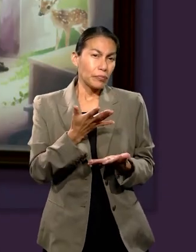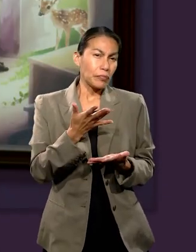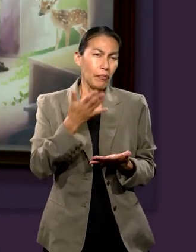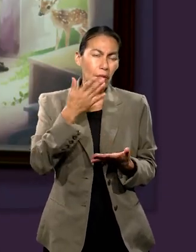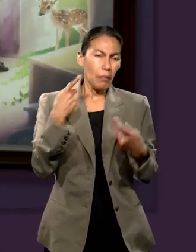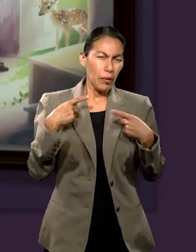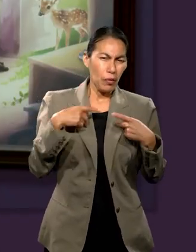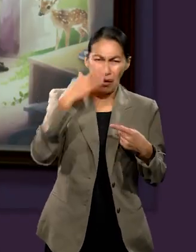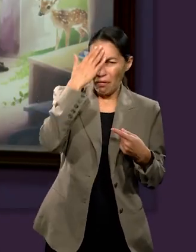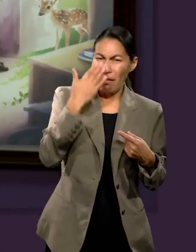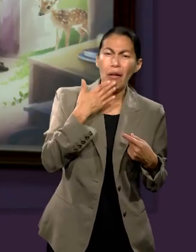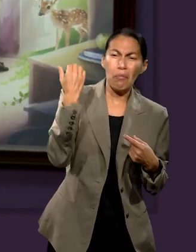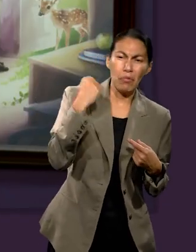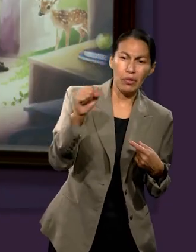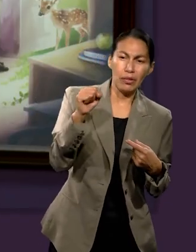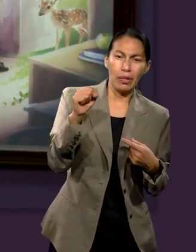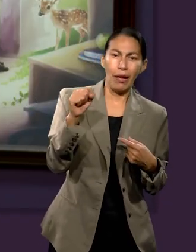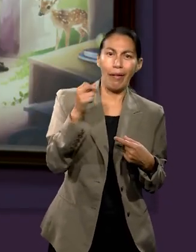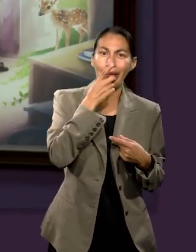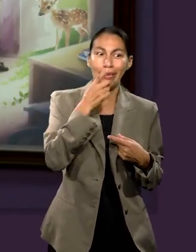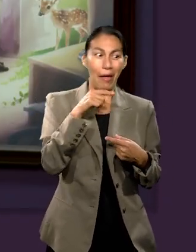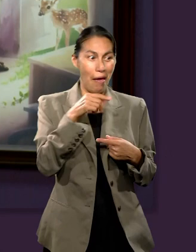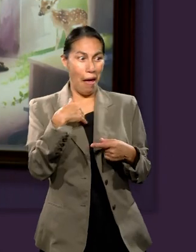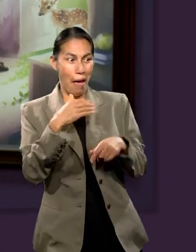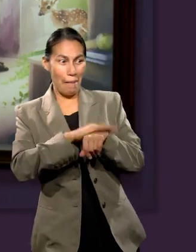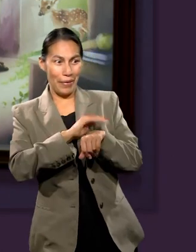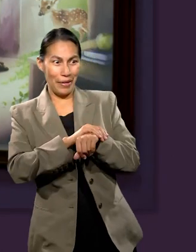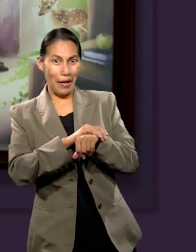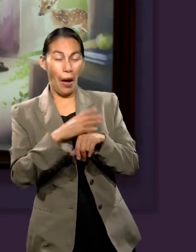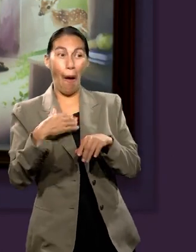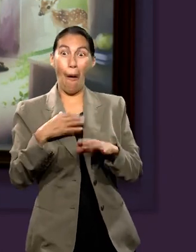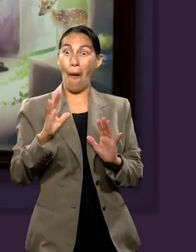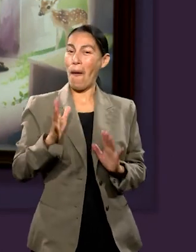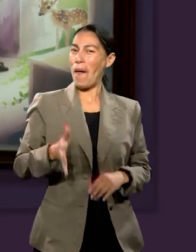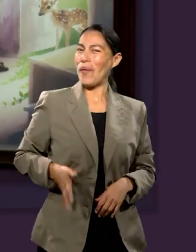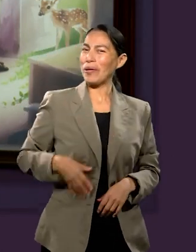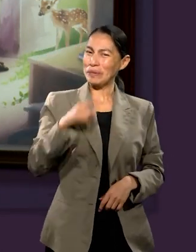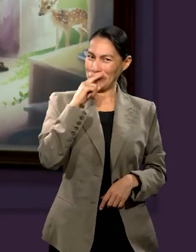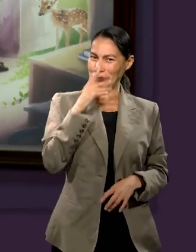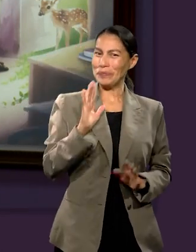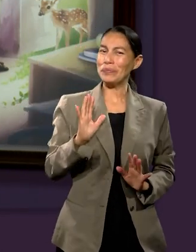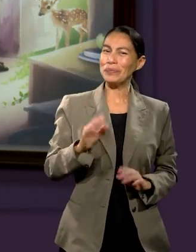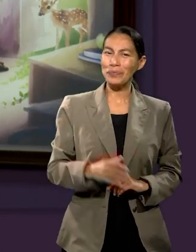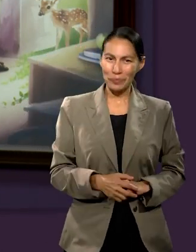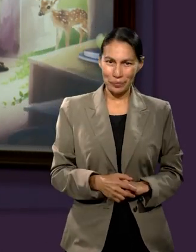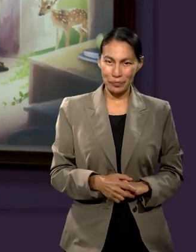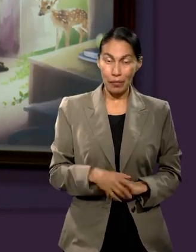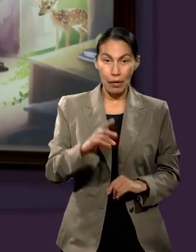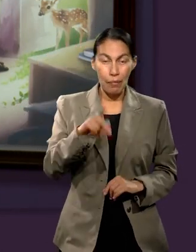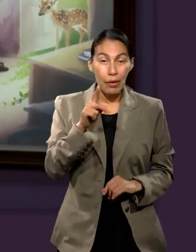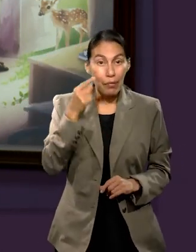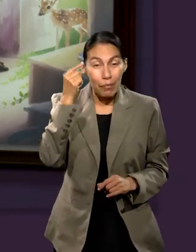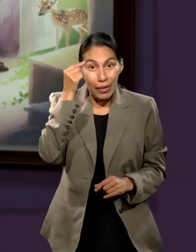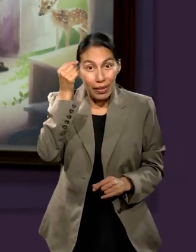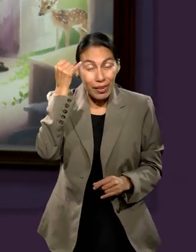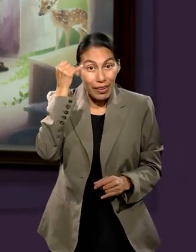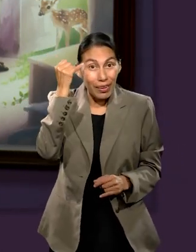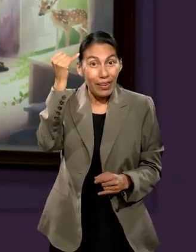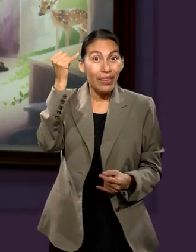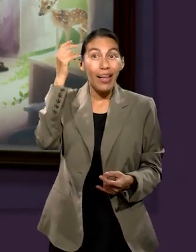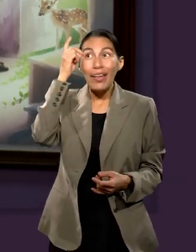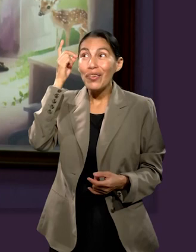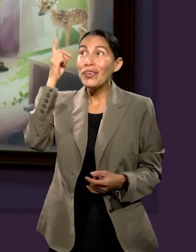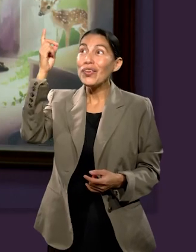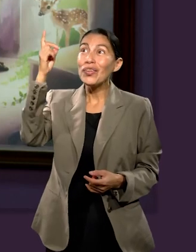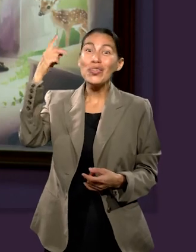es algo increíble como siento yo que sigamos una persona famosa nos dijera pues eres mi amiga no O sea una sintera como que habla qué